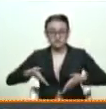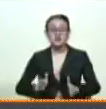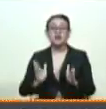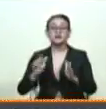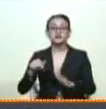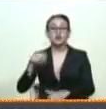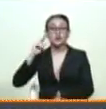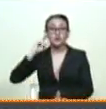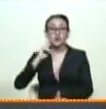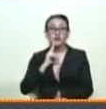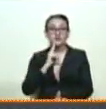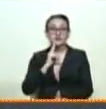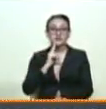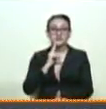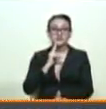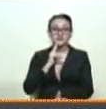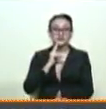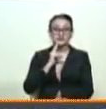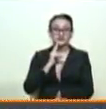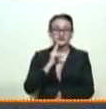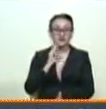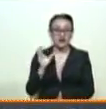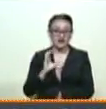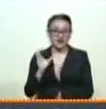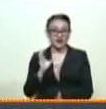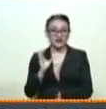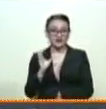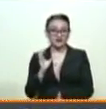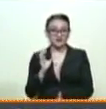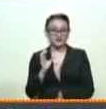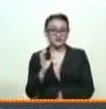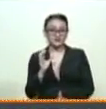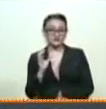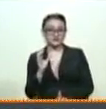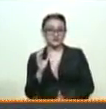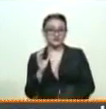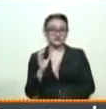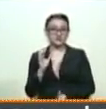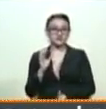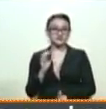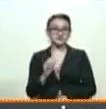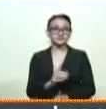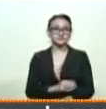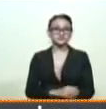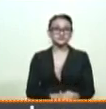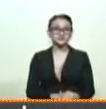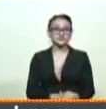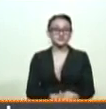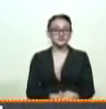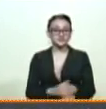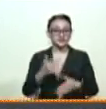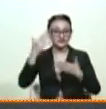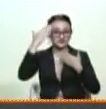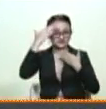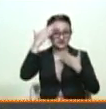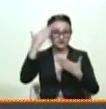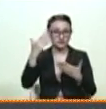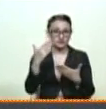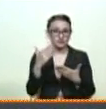Simón Bolívar. Se los enviamos desde aquí, desde este fuerte militar Tiuna,